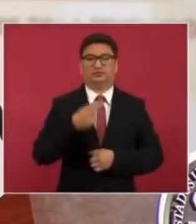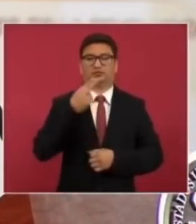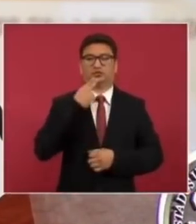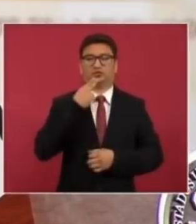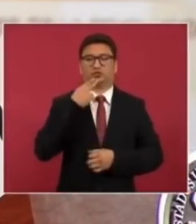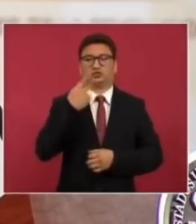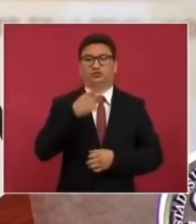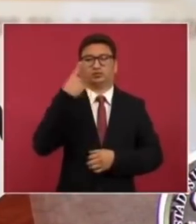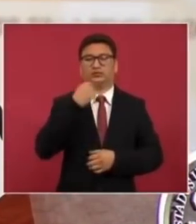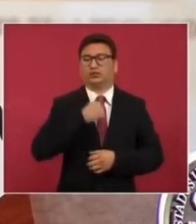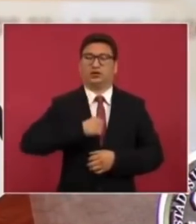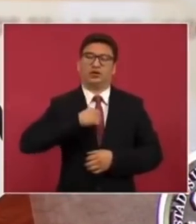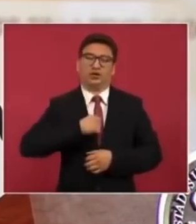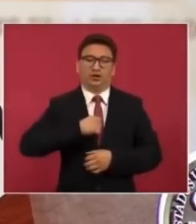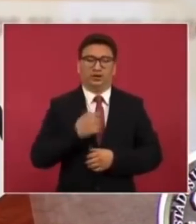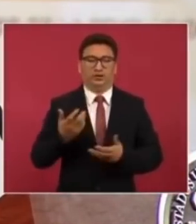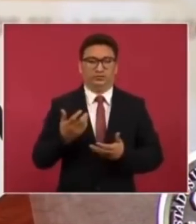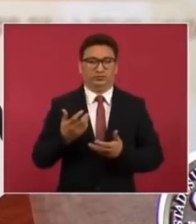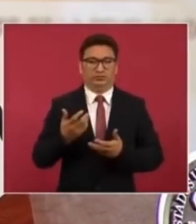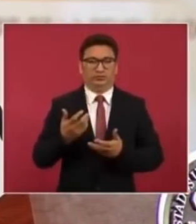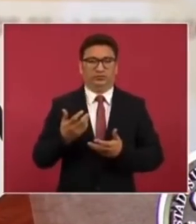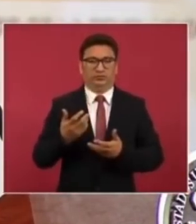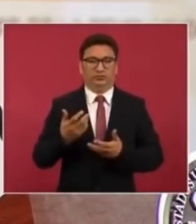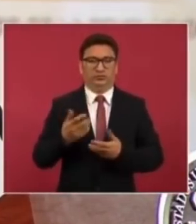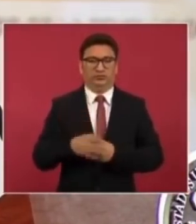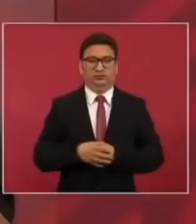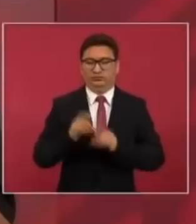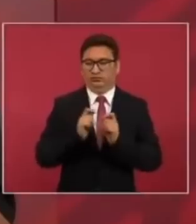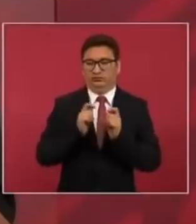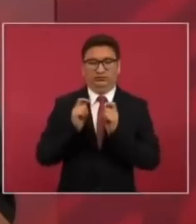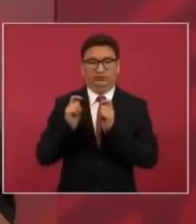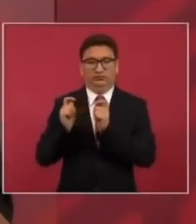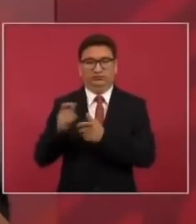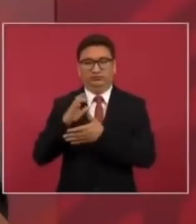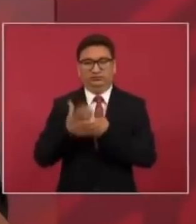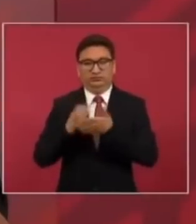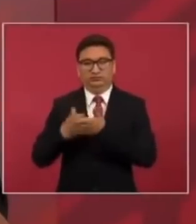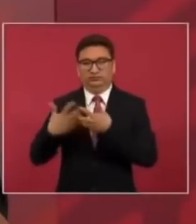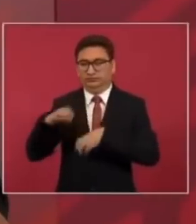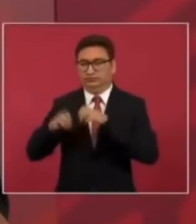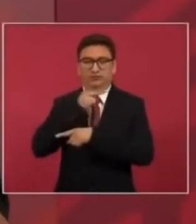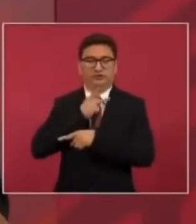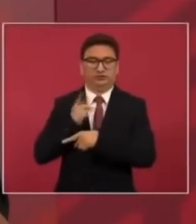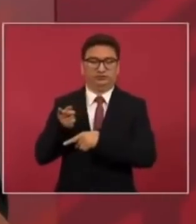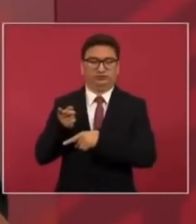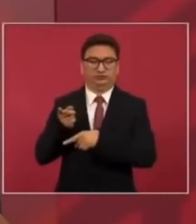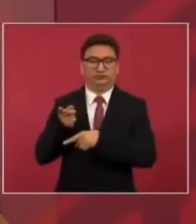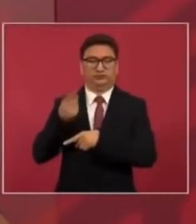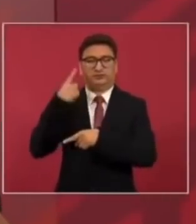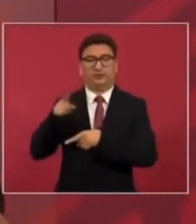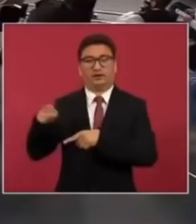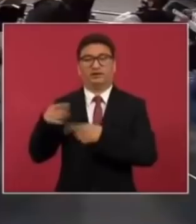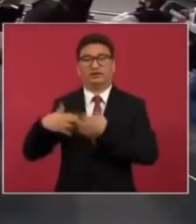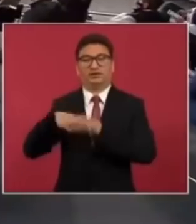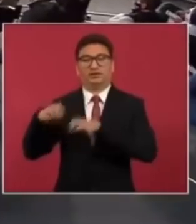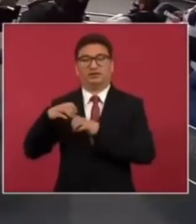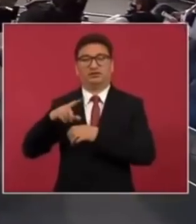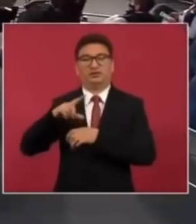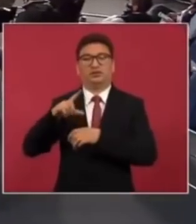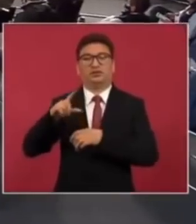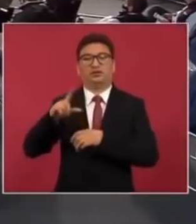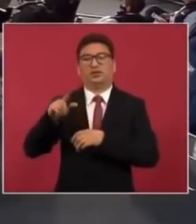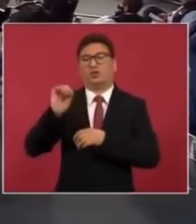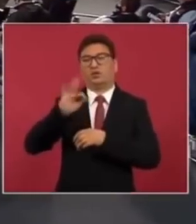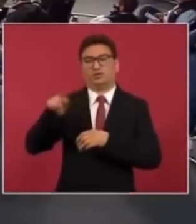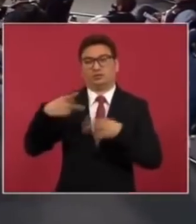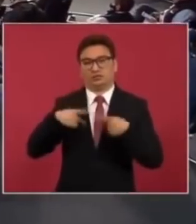utiliza sus influencias y le otorgan contratos a una empresa petrolera para que esa empresa petrolera o un